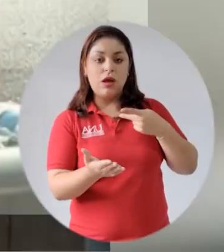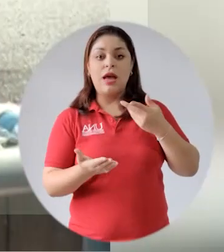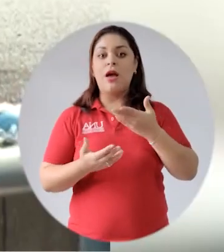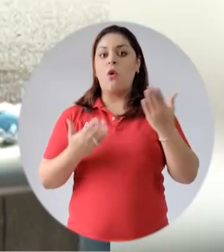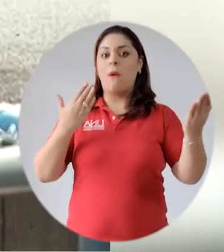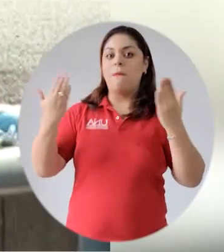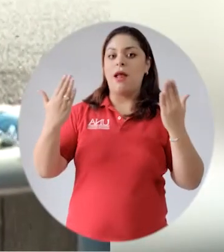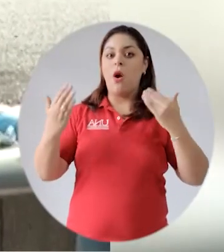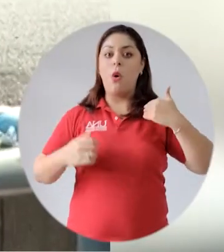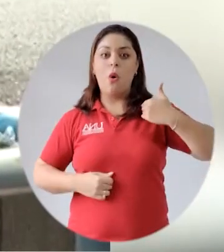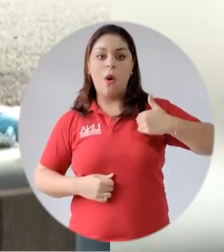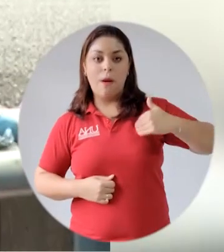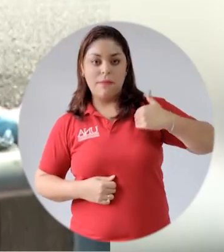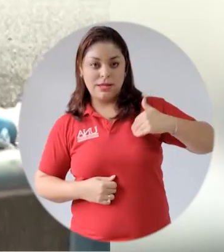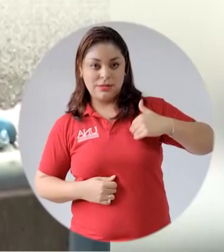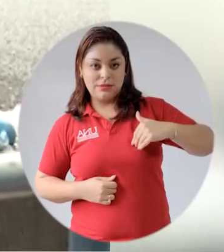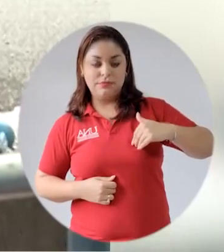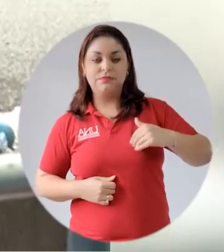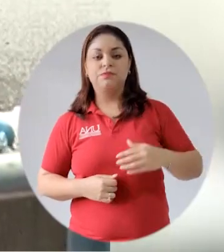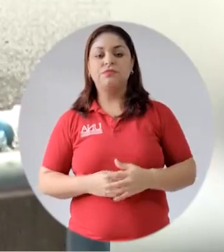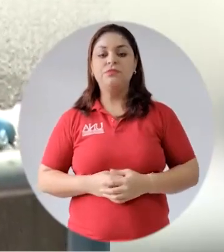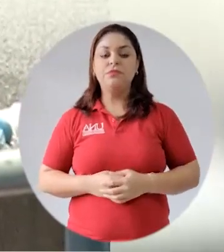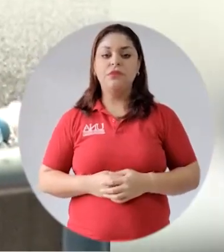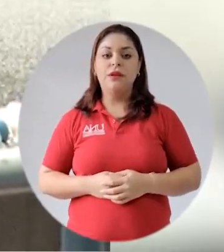que realizan en sus hogares.